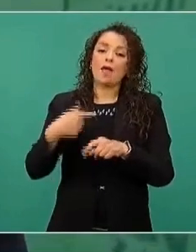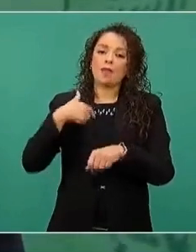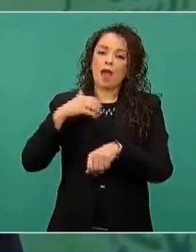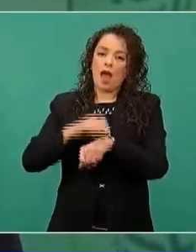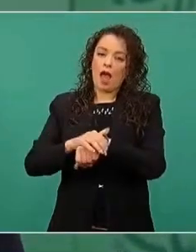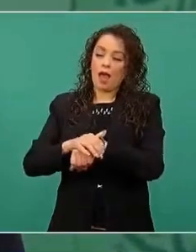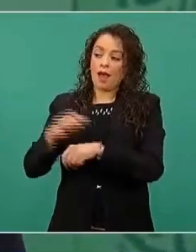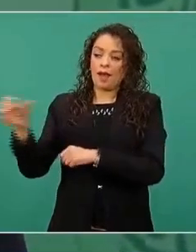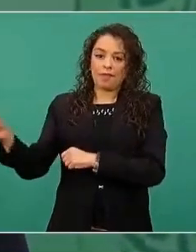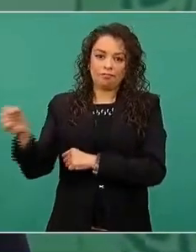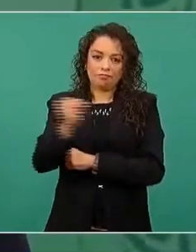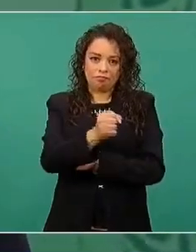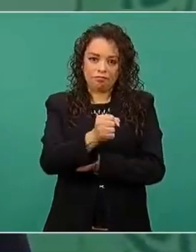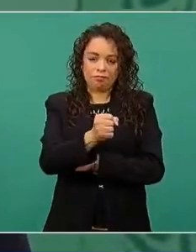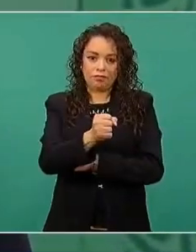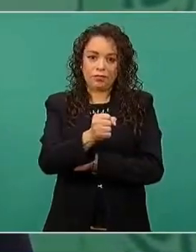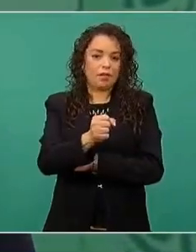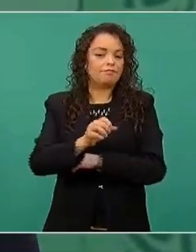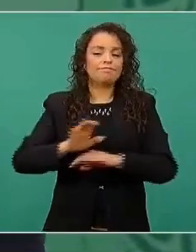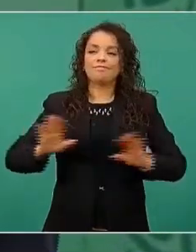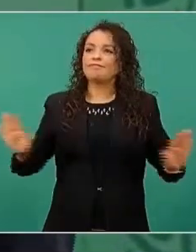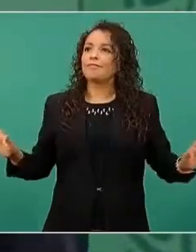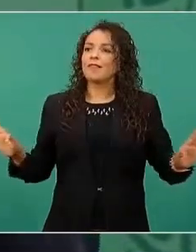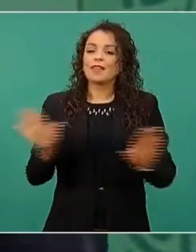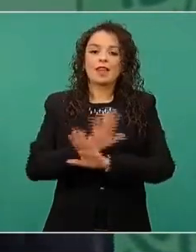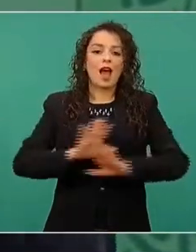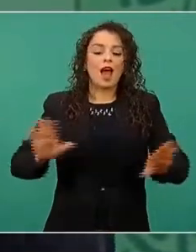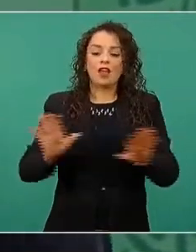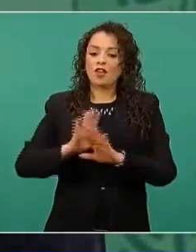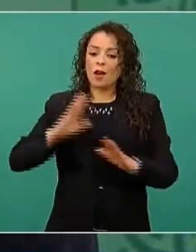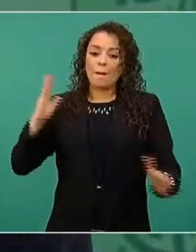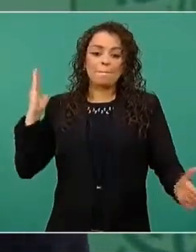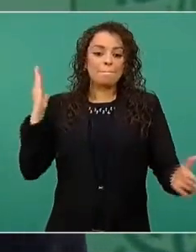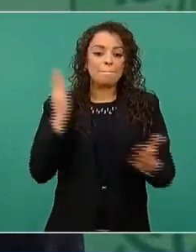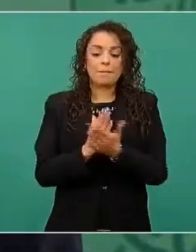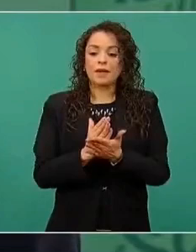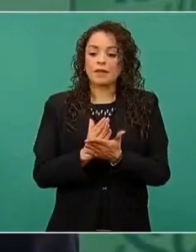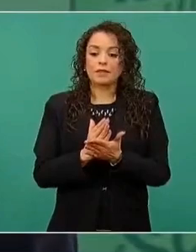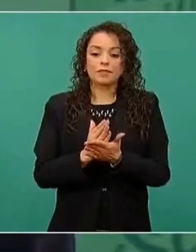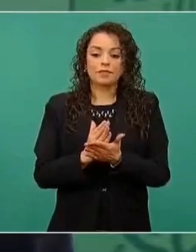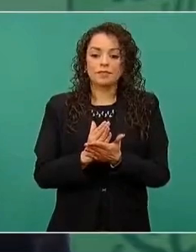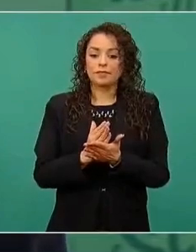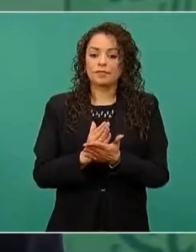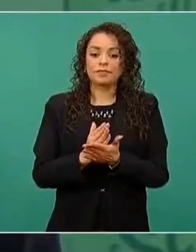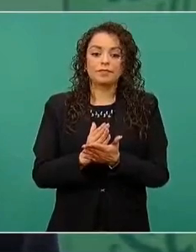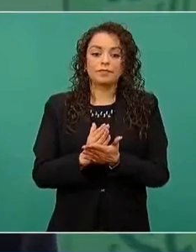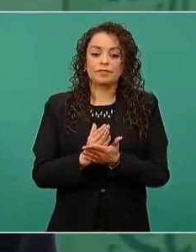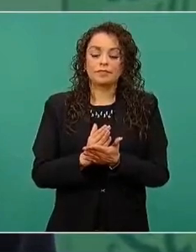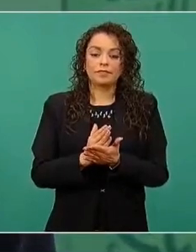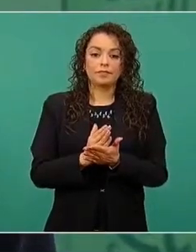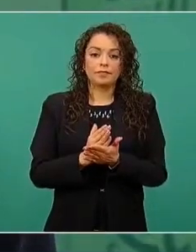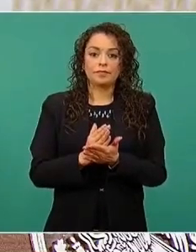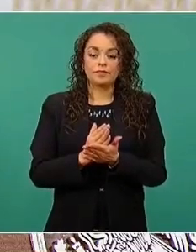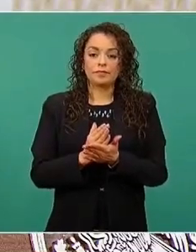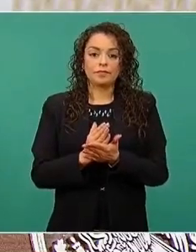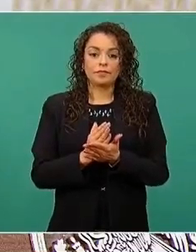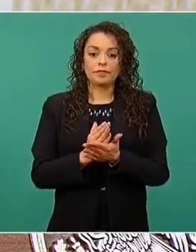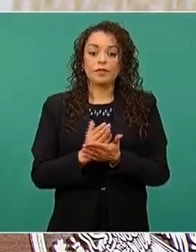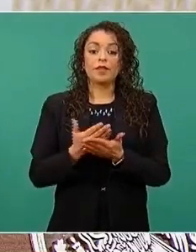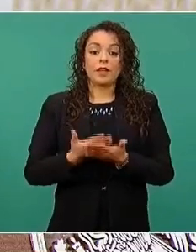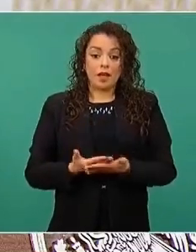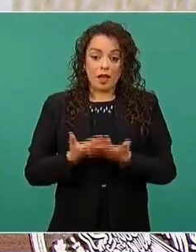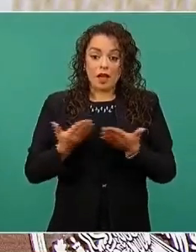se termina, va a ser de acuerdo, de conformidad con